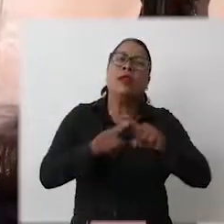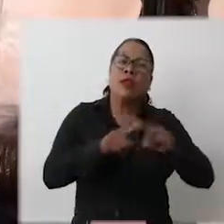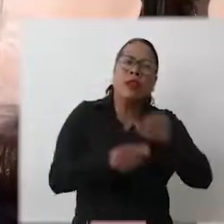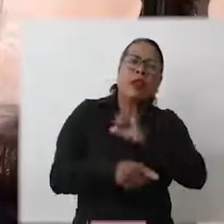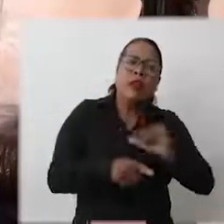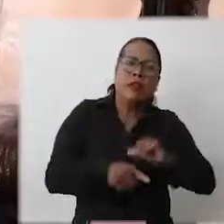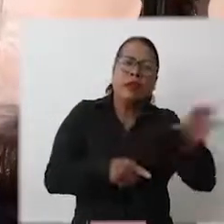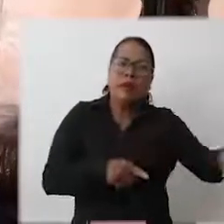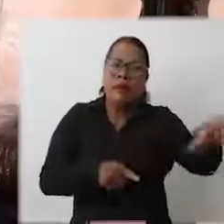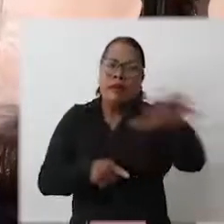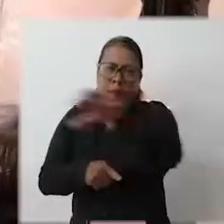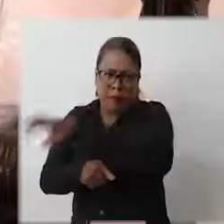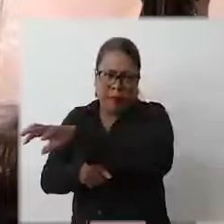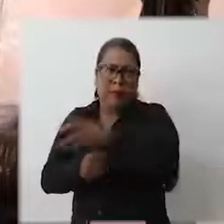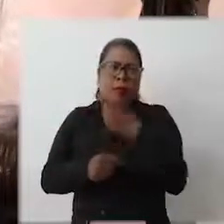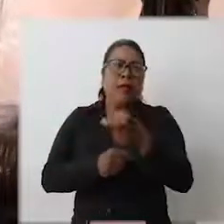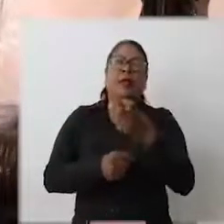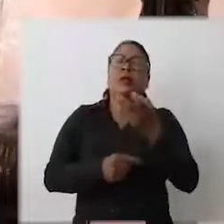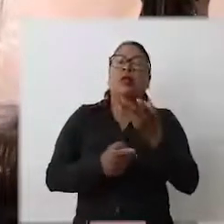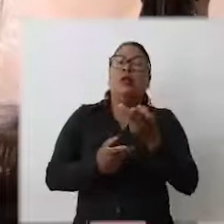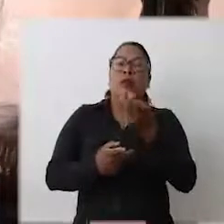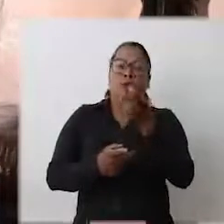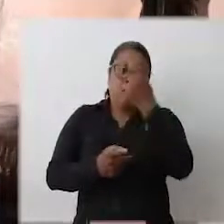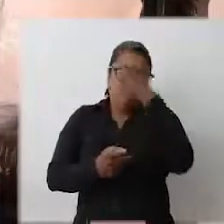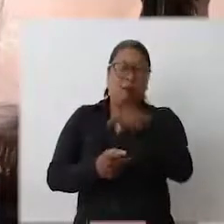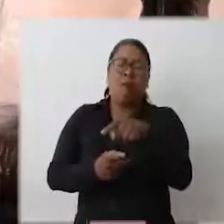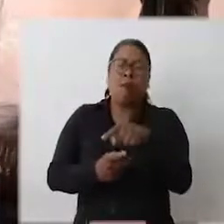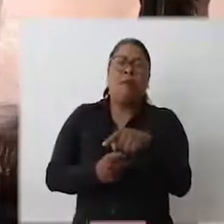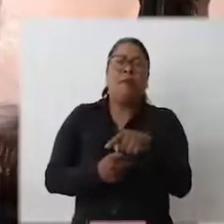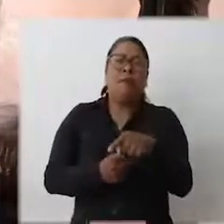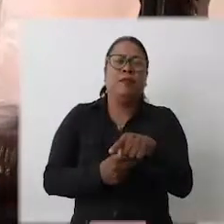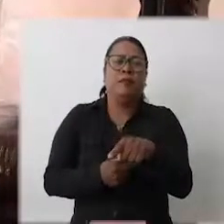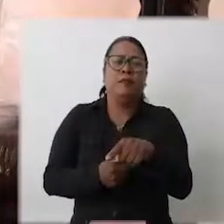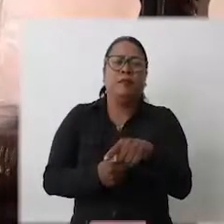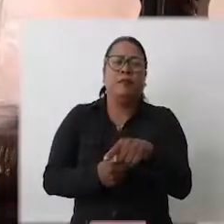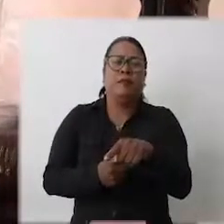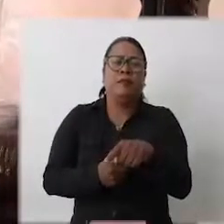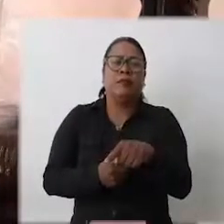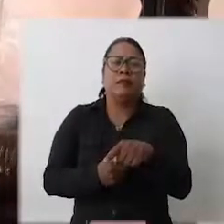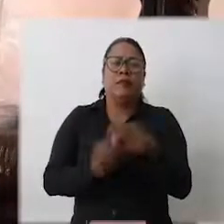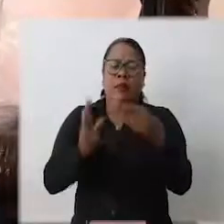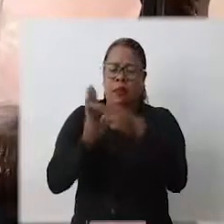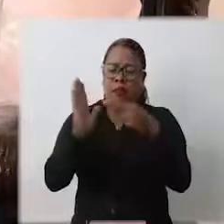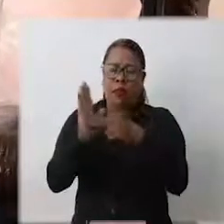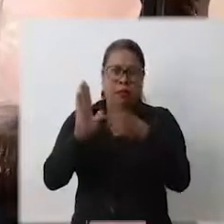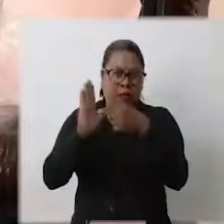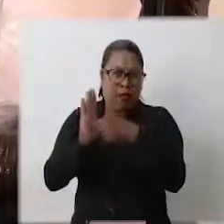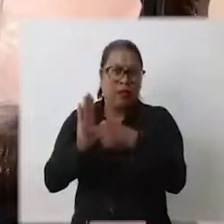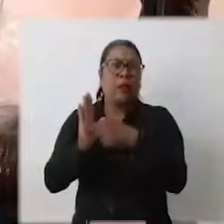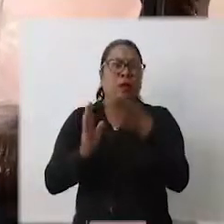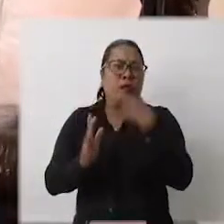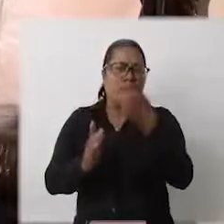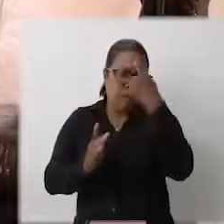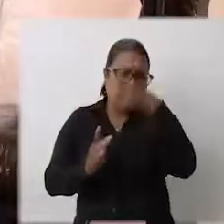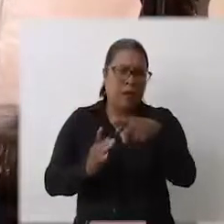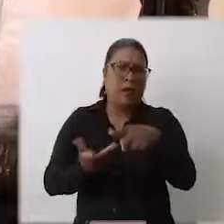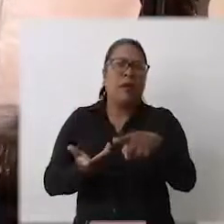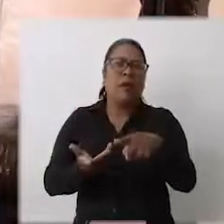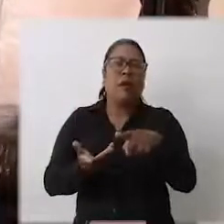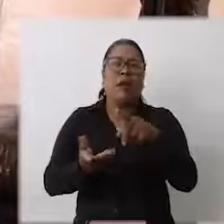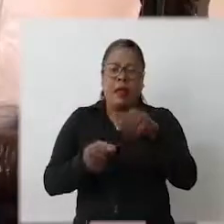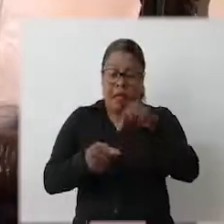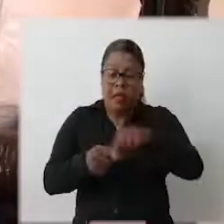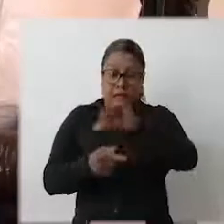integral e incluyente. Estas necesidades nos unen y nos motivan a implementar mecanismos de colaboración y coordinación que nos